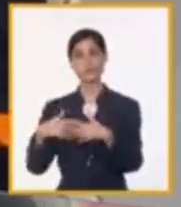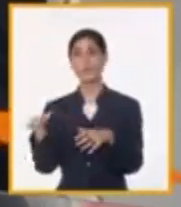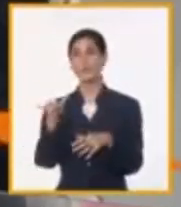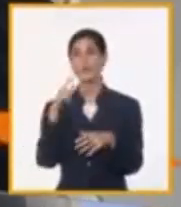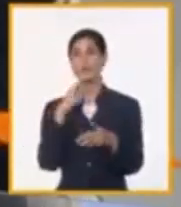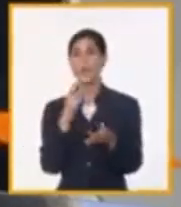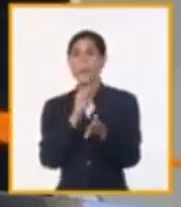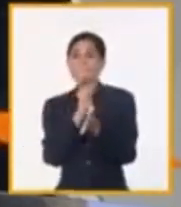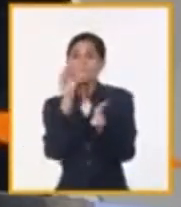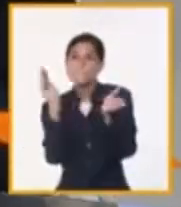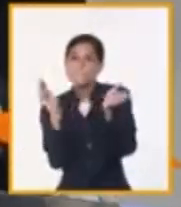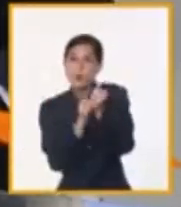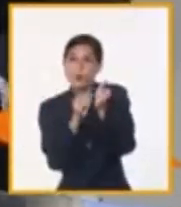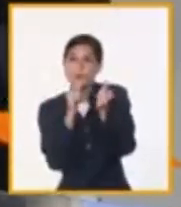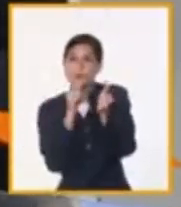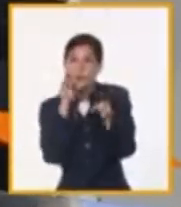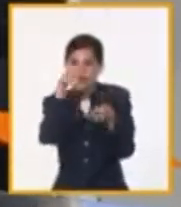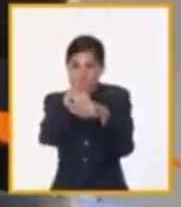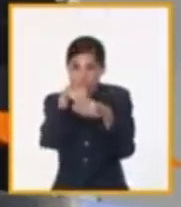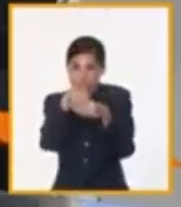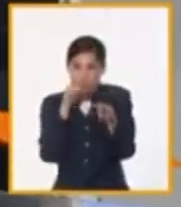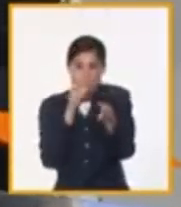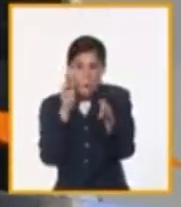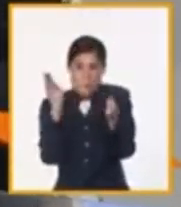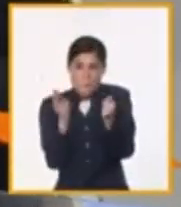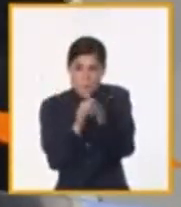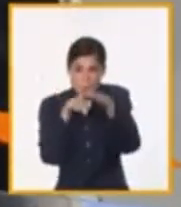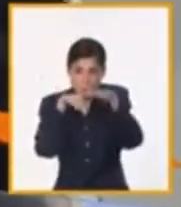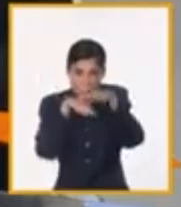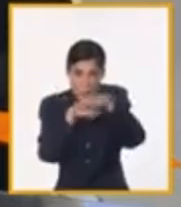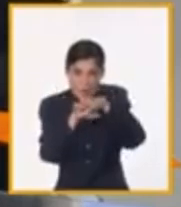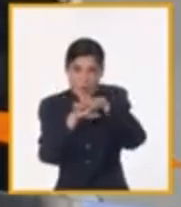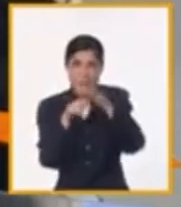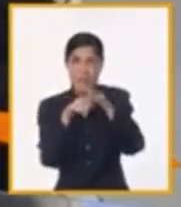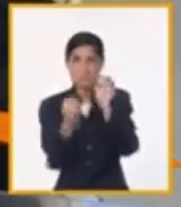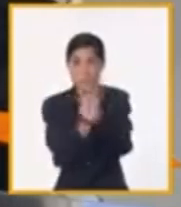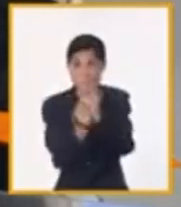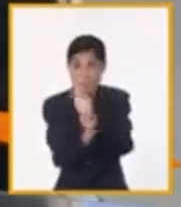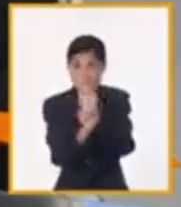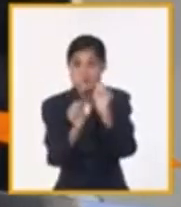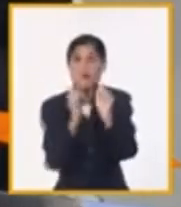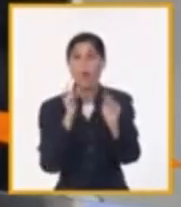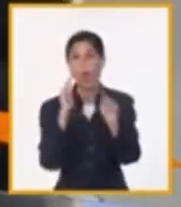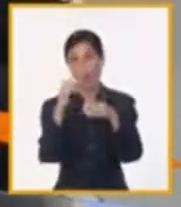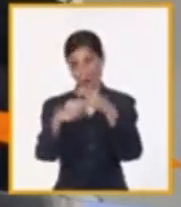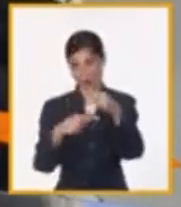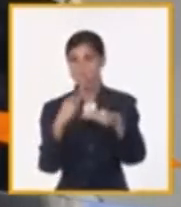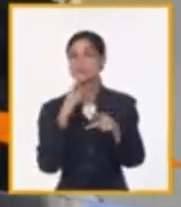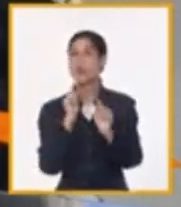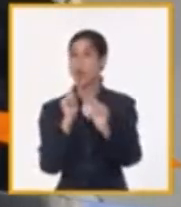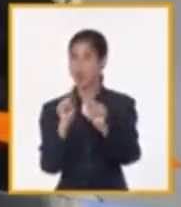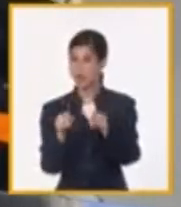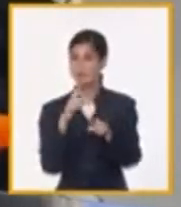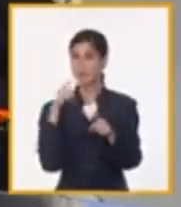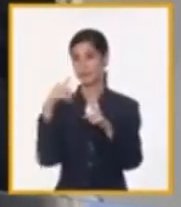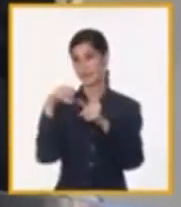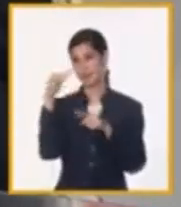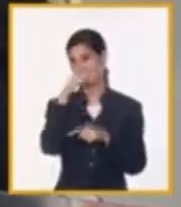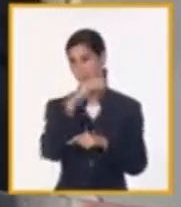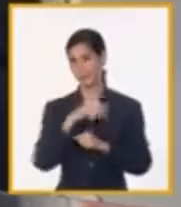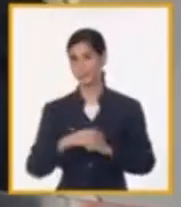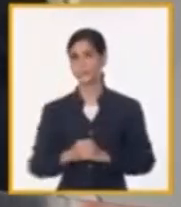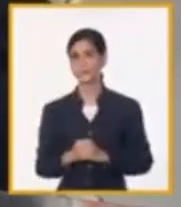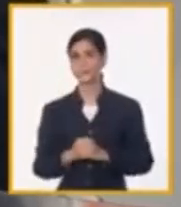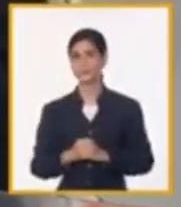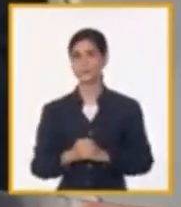explosivo ahorita Leonel hablaba de la carta bomba la carta bomba llevaba un nivel de explosivo eh más alto